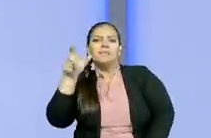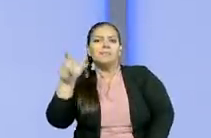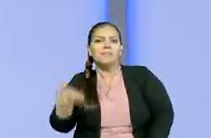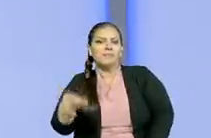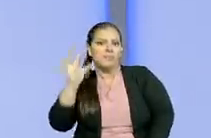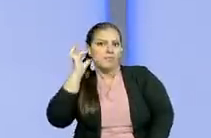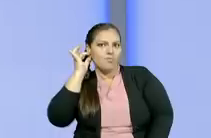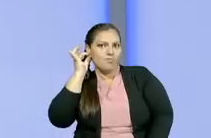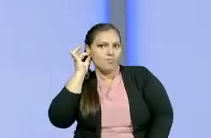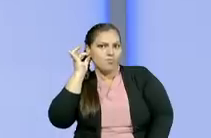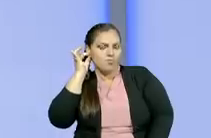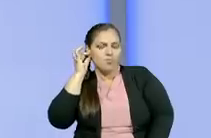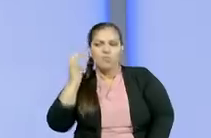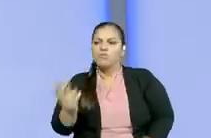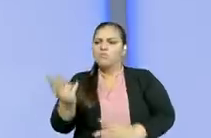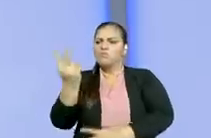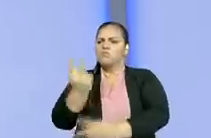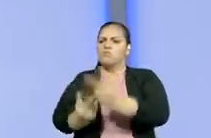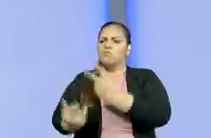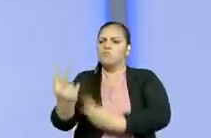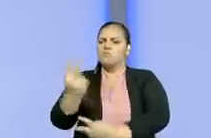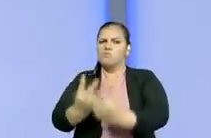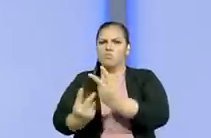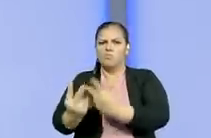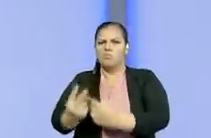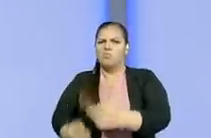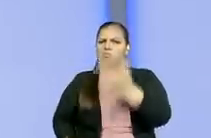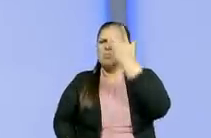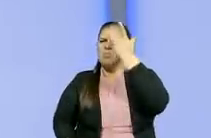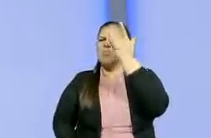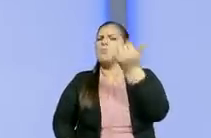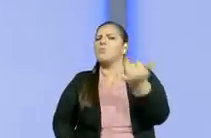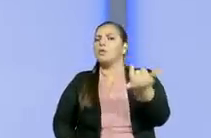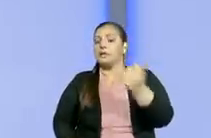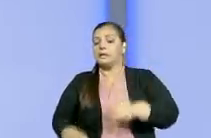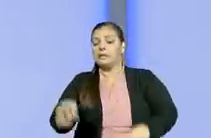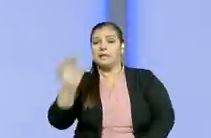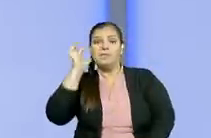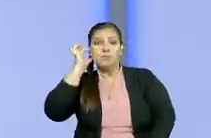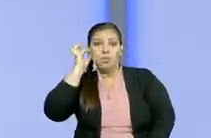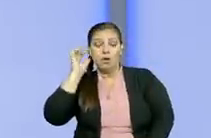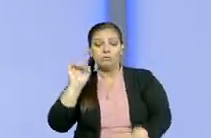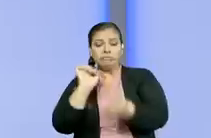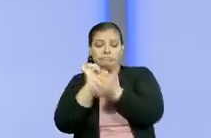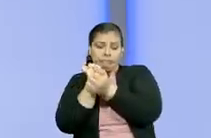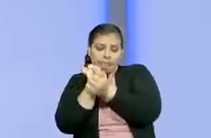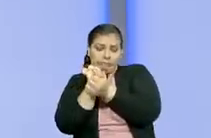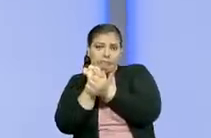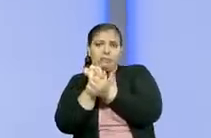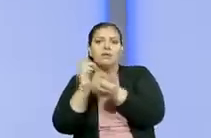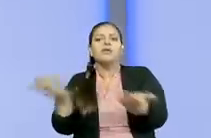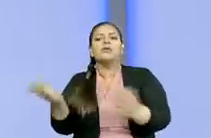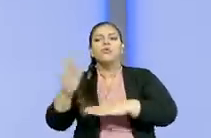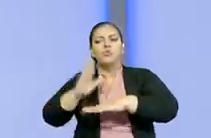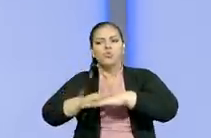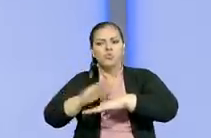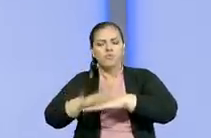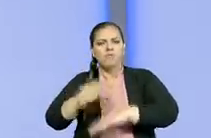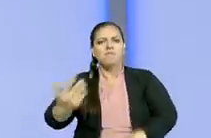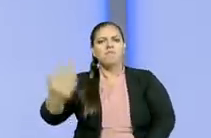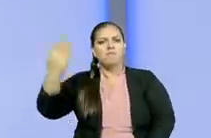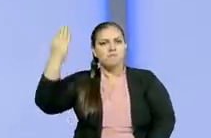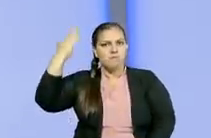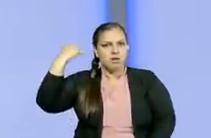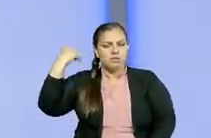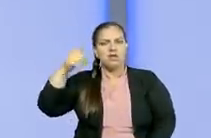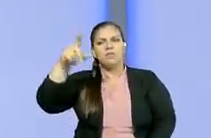una persona privada de libertad, nada más y nada menos en un caso en que es testigo protegido en la fiscalía contra un ex mandatario.